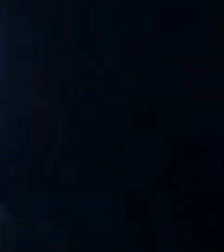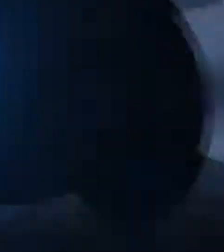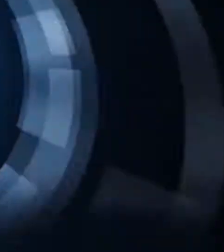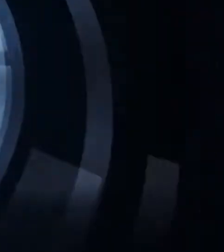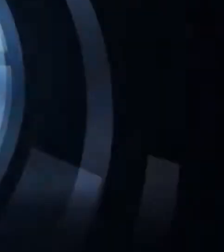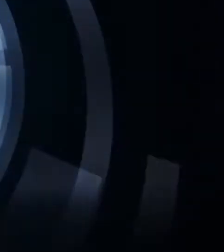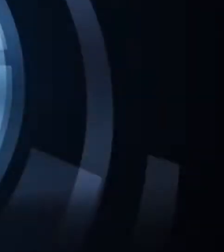¡Gracias!